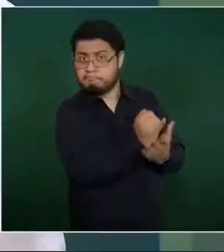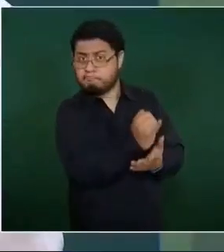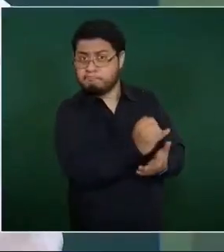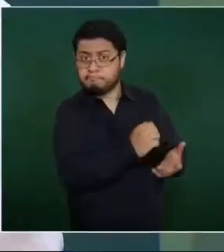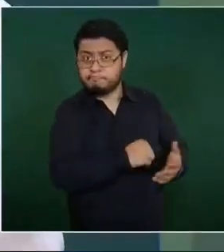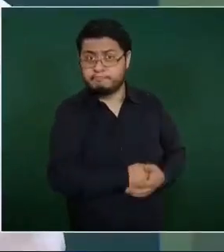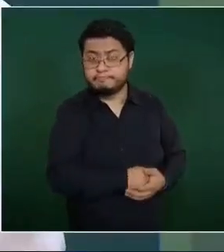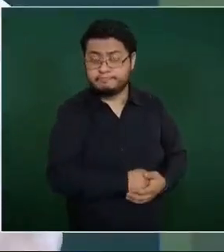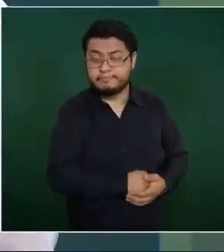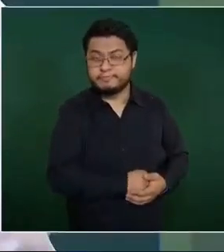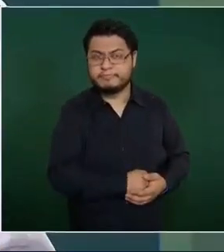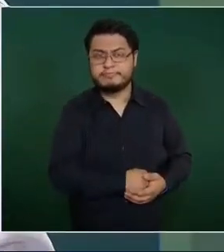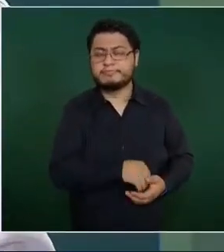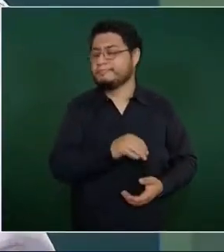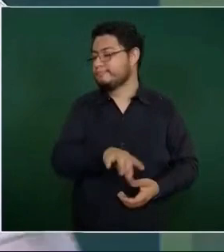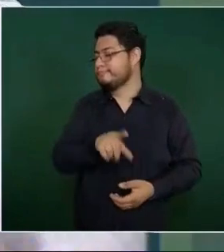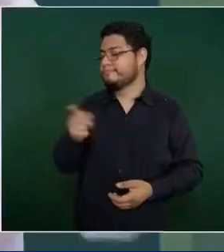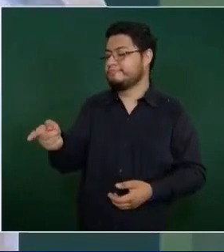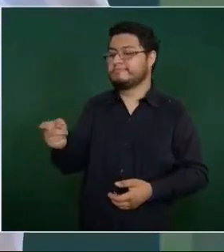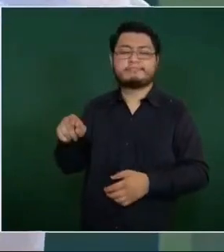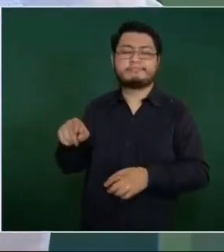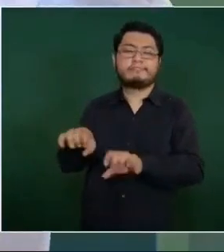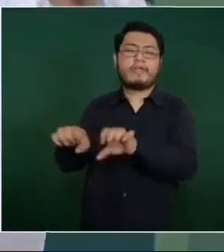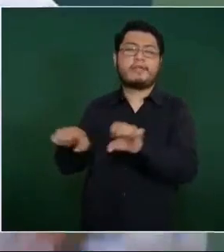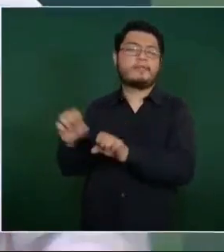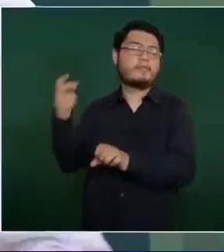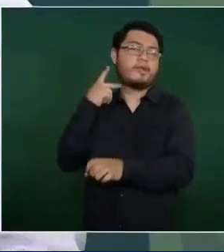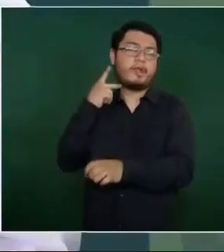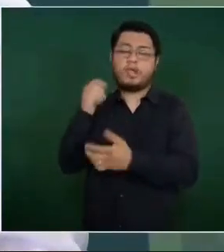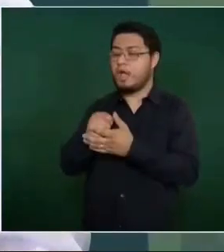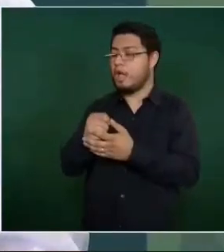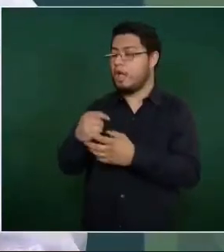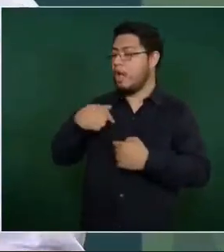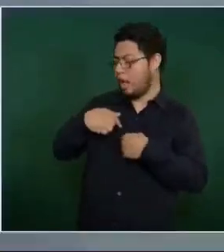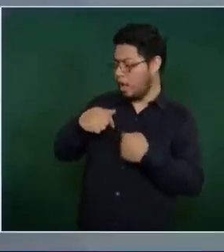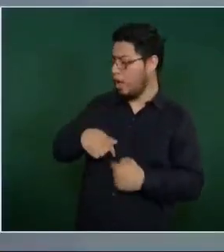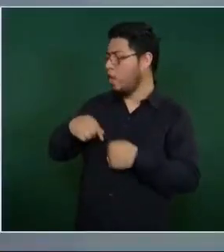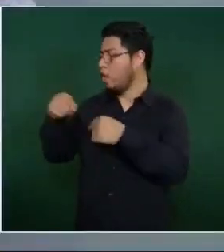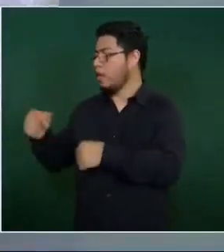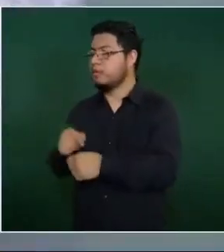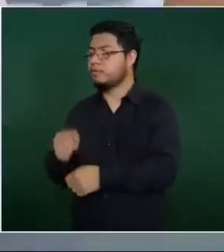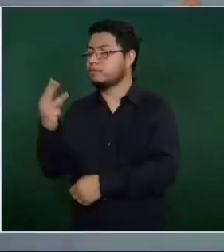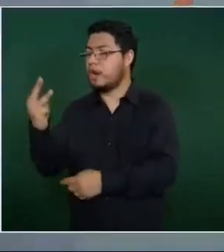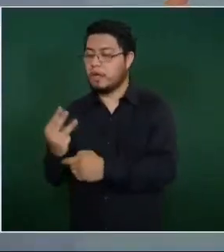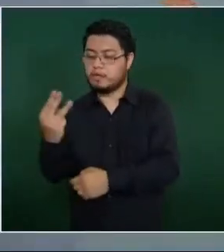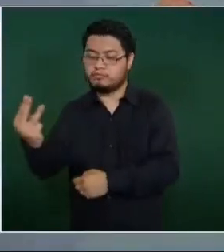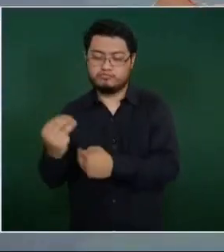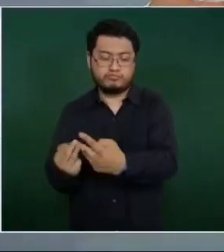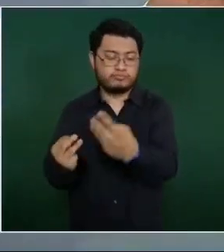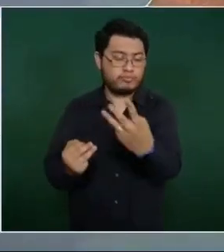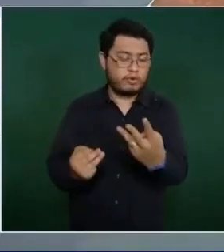de la cúpula de los partidos se los reparten, tres para ti, tres para mí,